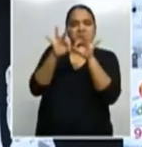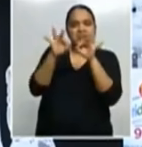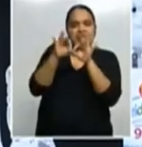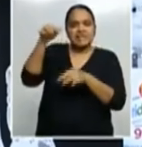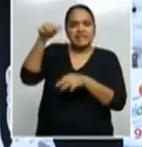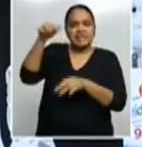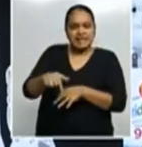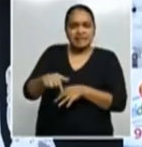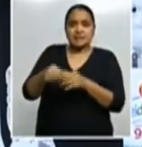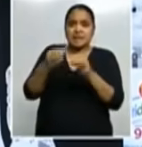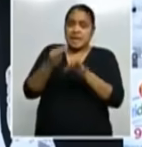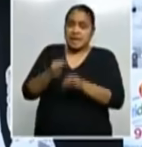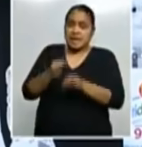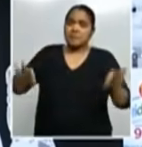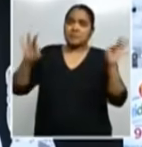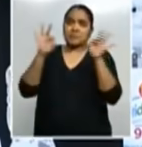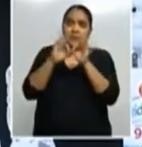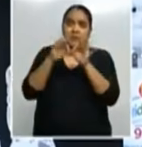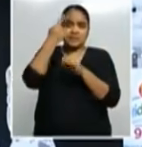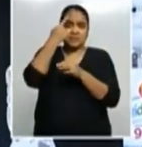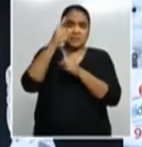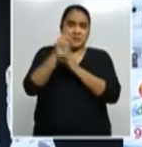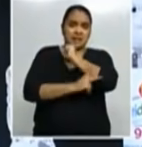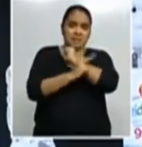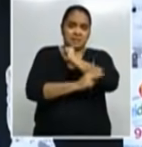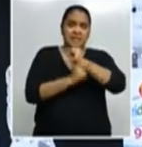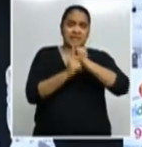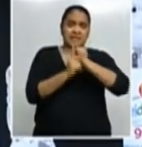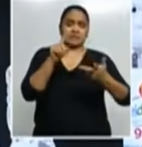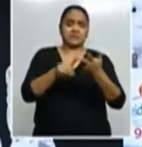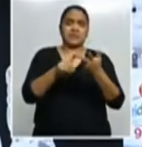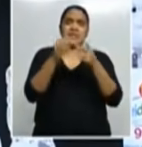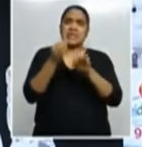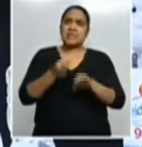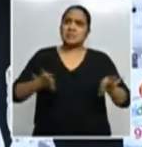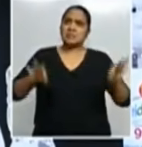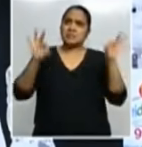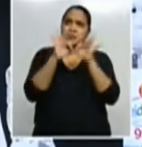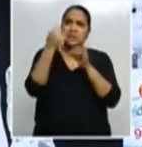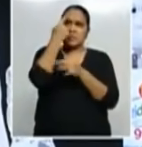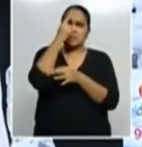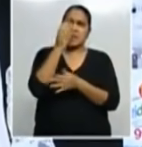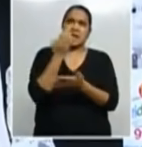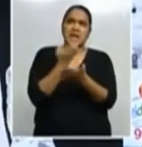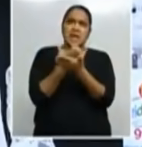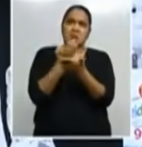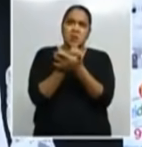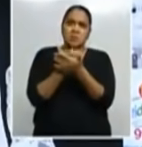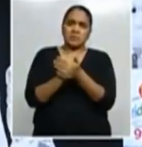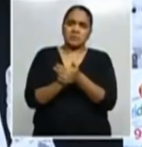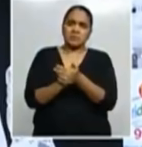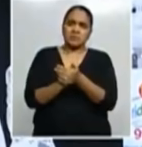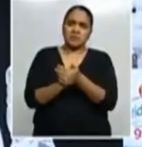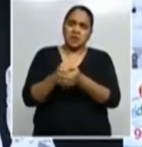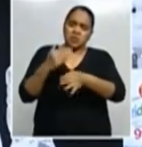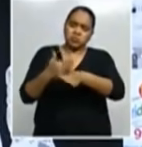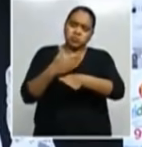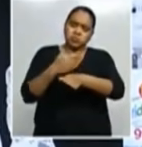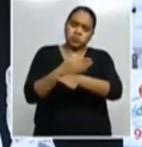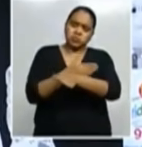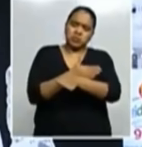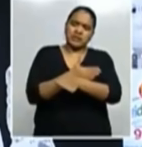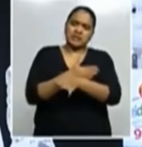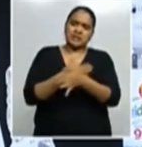país disciplinado, y este esfuerzo que hemos venido haciendo en la economía ahora nos permite amortiguar un poco este